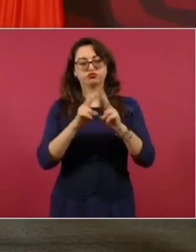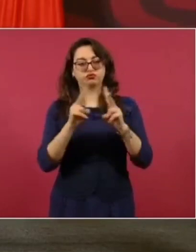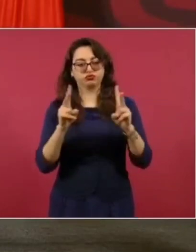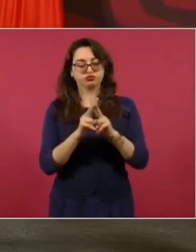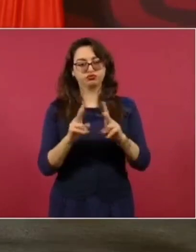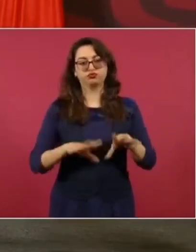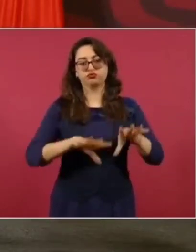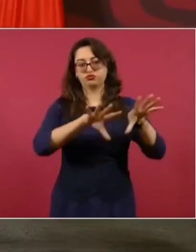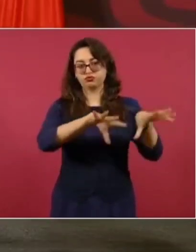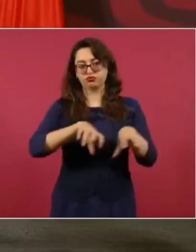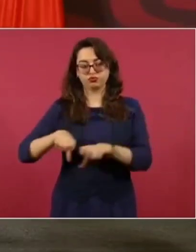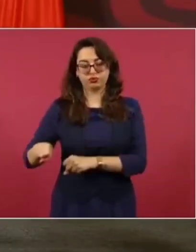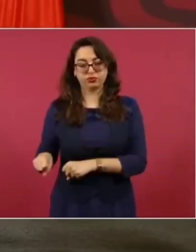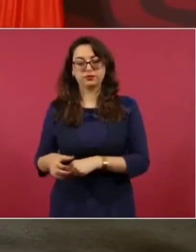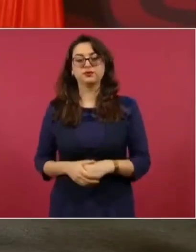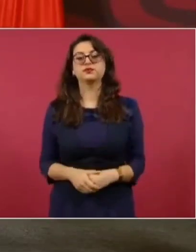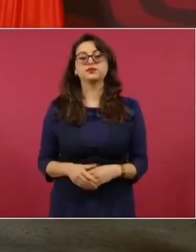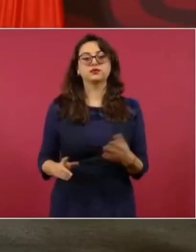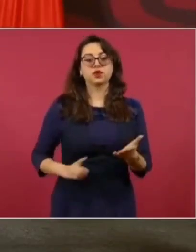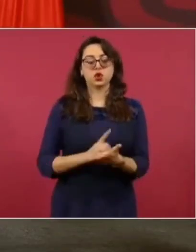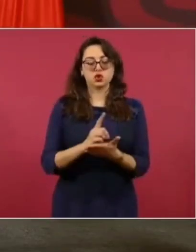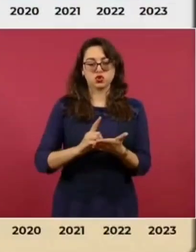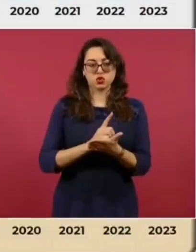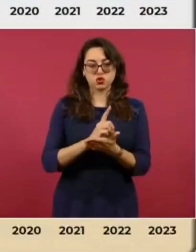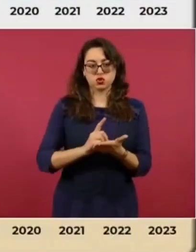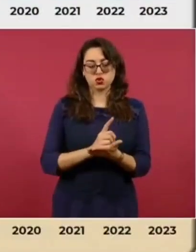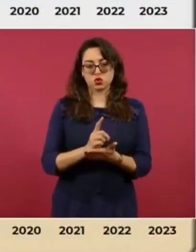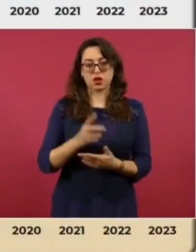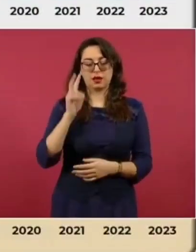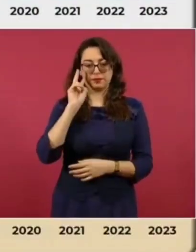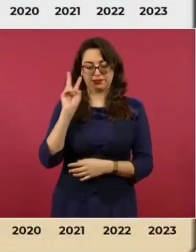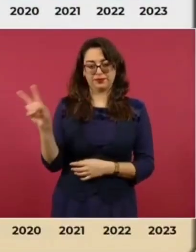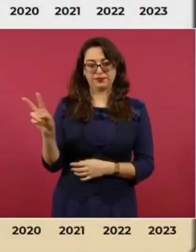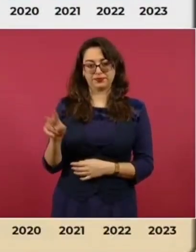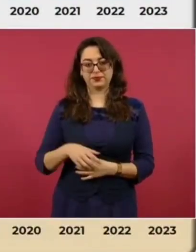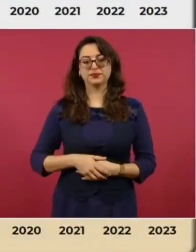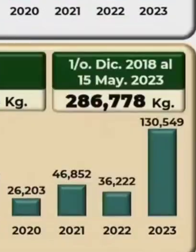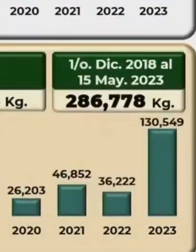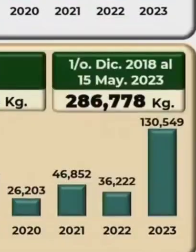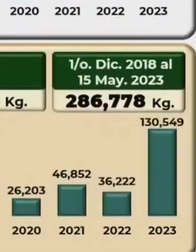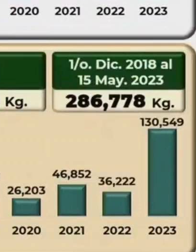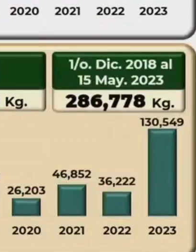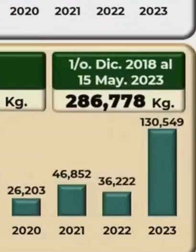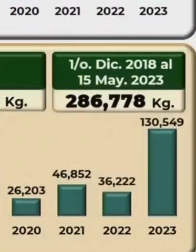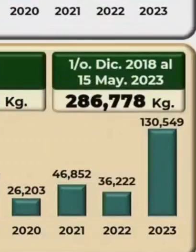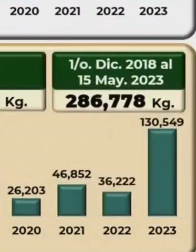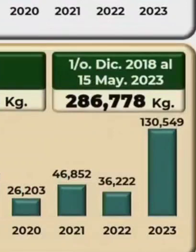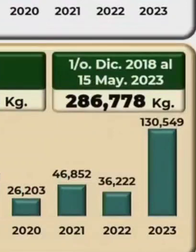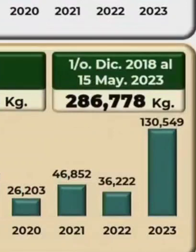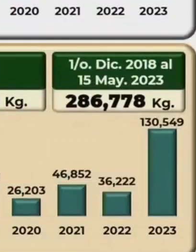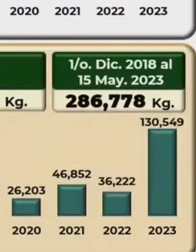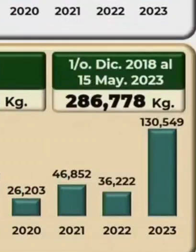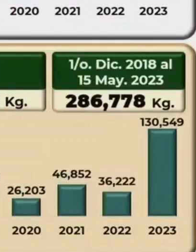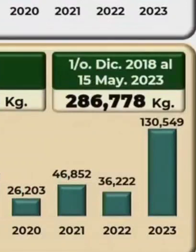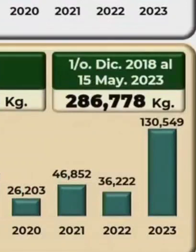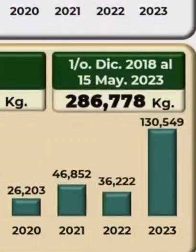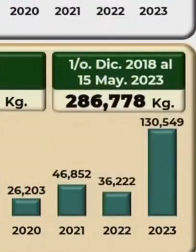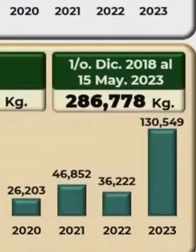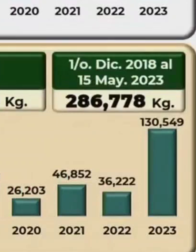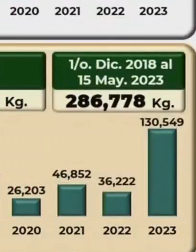fentanilo y ventafetamina del fentanilo durante la primera quincena de mayo 221 kilogramos de